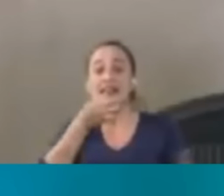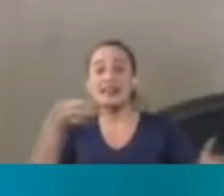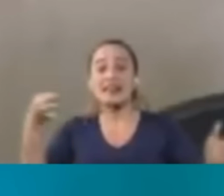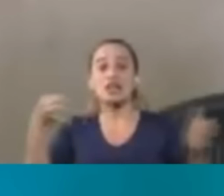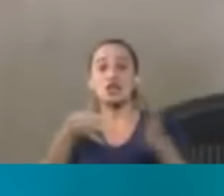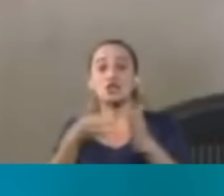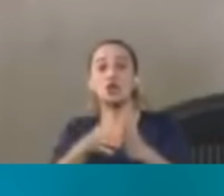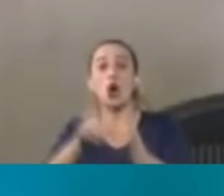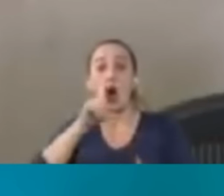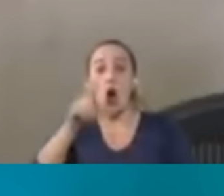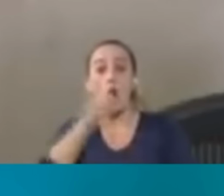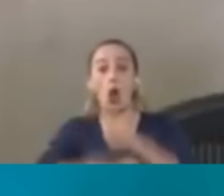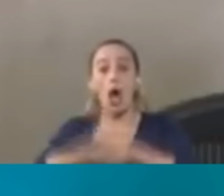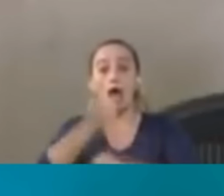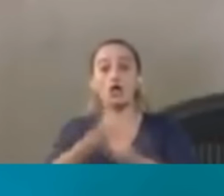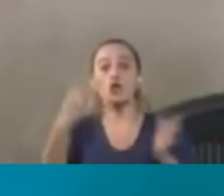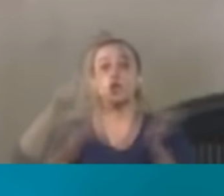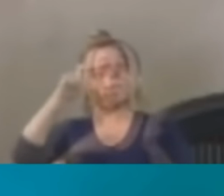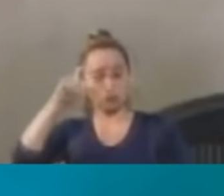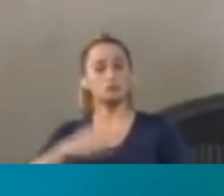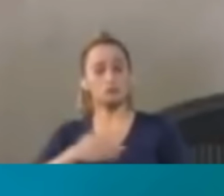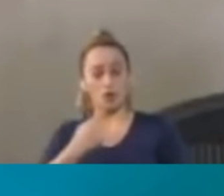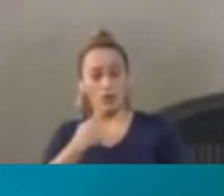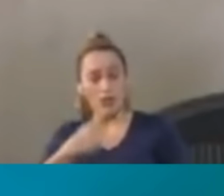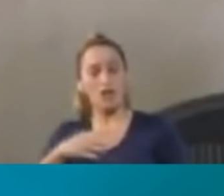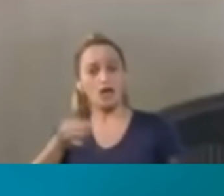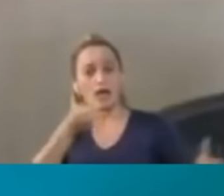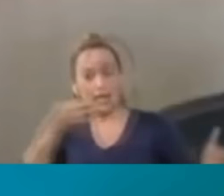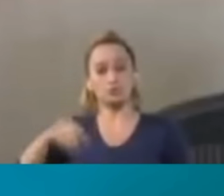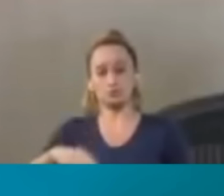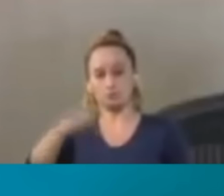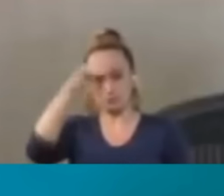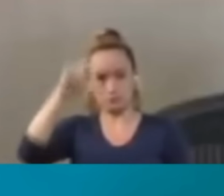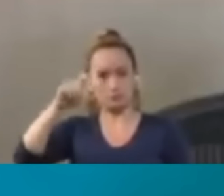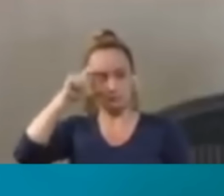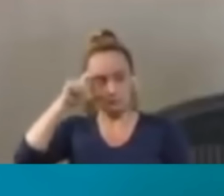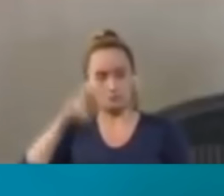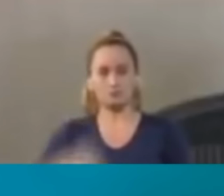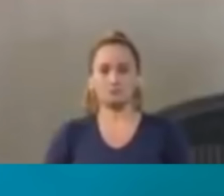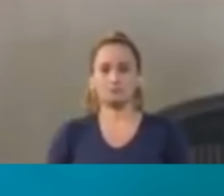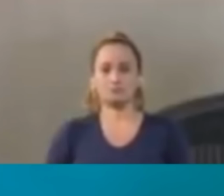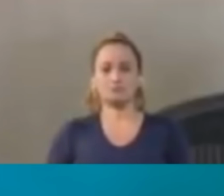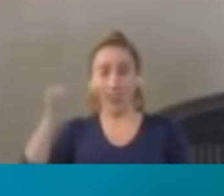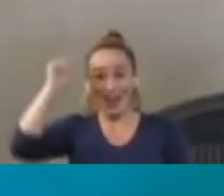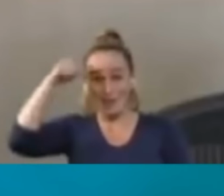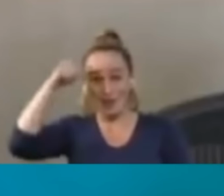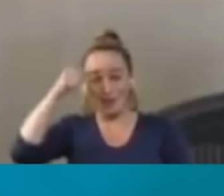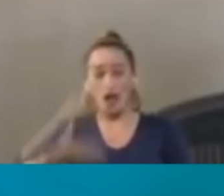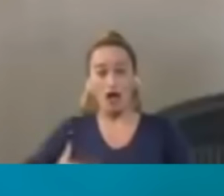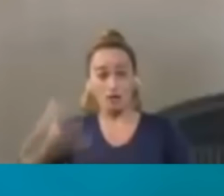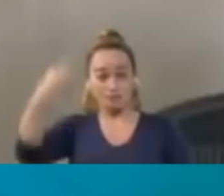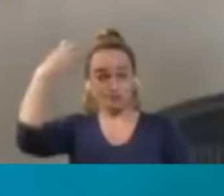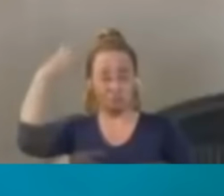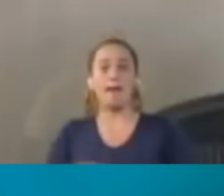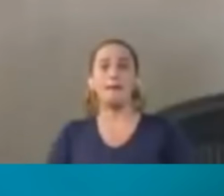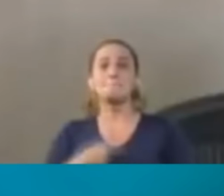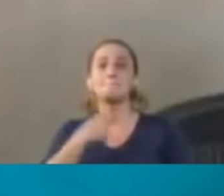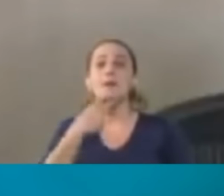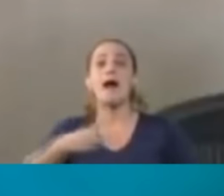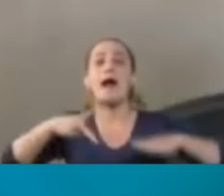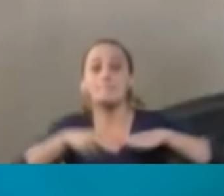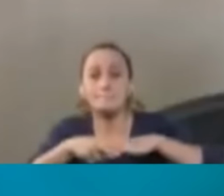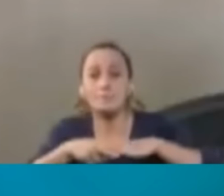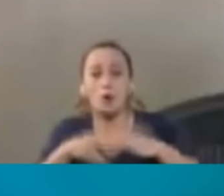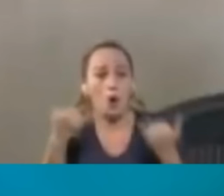del año 2010 por esta voz, por esta persona a la que le quitaron la palabra en la última sesión. Hoy